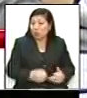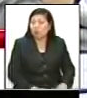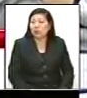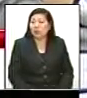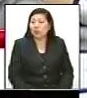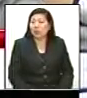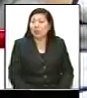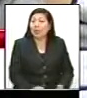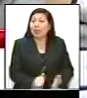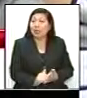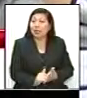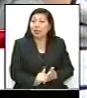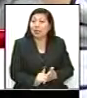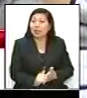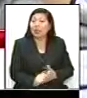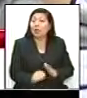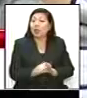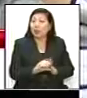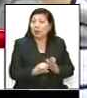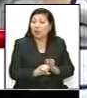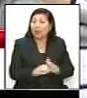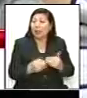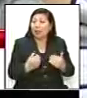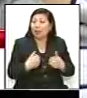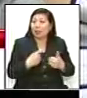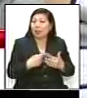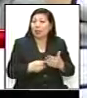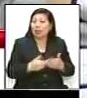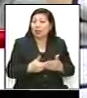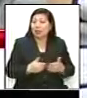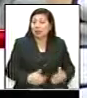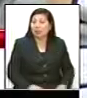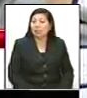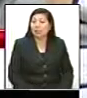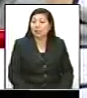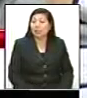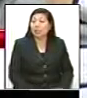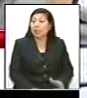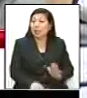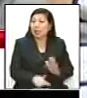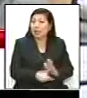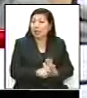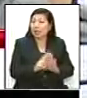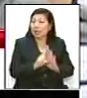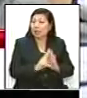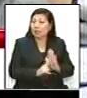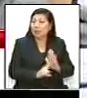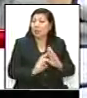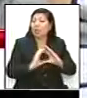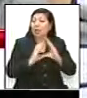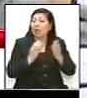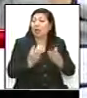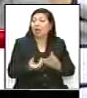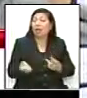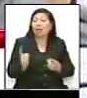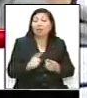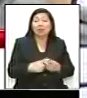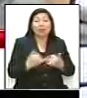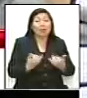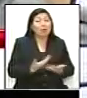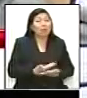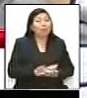señalado que las infracciones constitucionales tienen que estar previamente establecidas en la ley o en el reglamento del Congreso, que hasta ahora no se ha